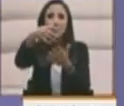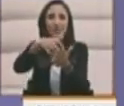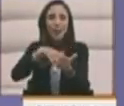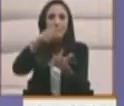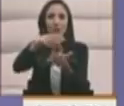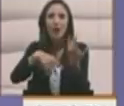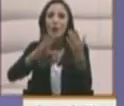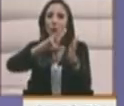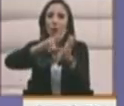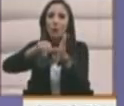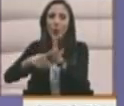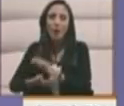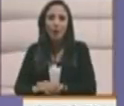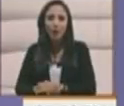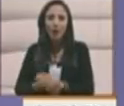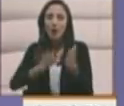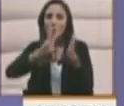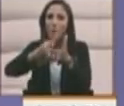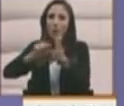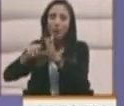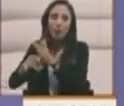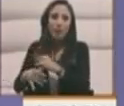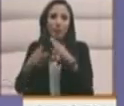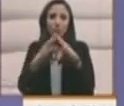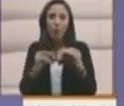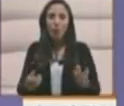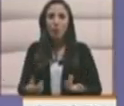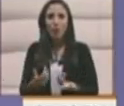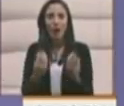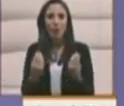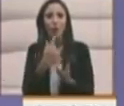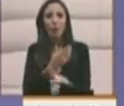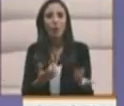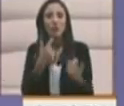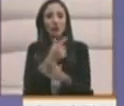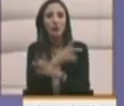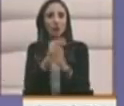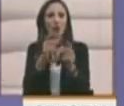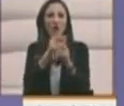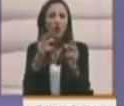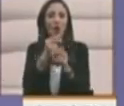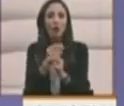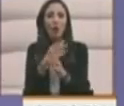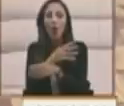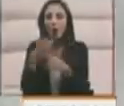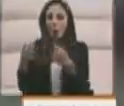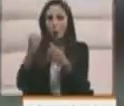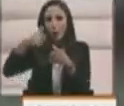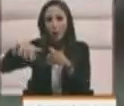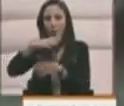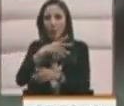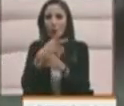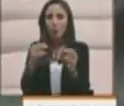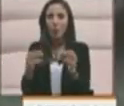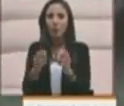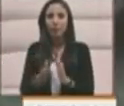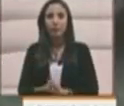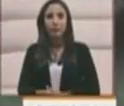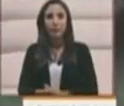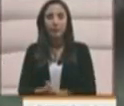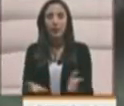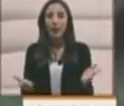¿Cómo se le da a la semilla, a los fertilizantes, que es negado al pueblo, a grandes terratenientes, a fuertes poderes económicos? Digo que salimos el